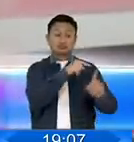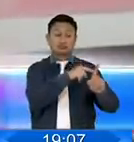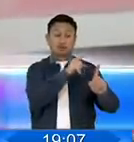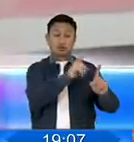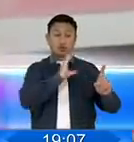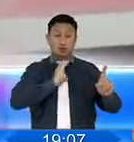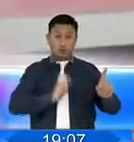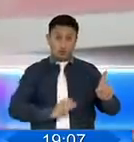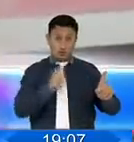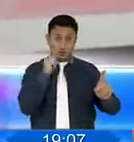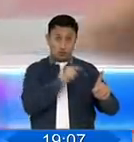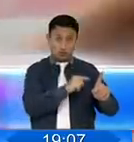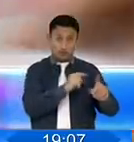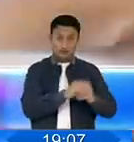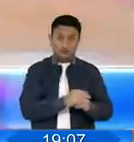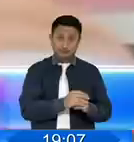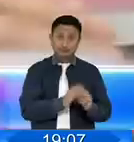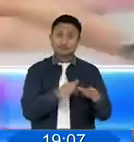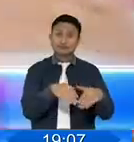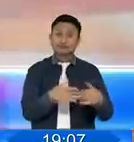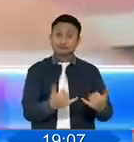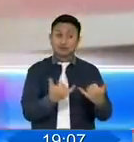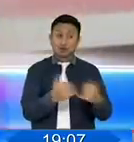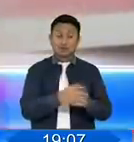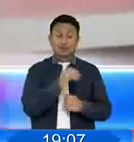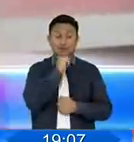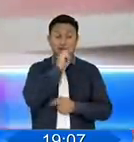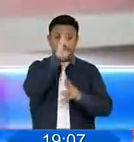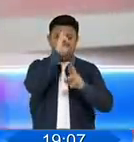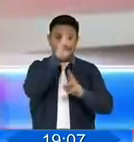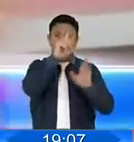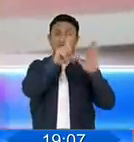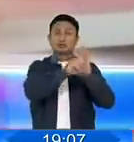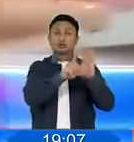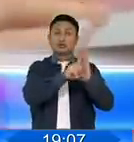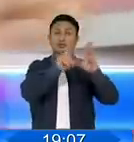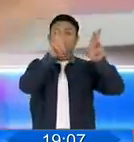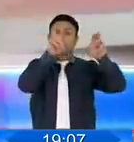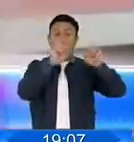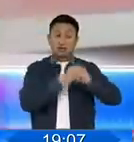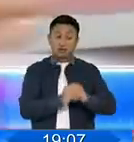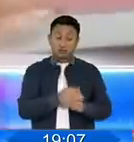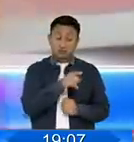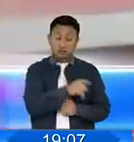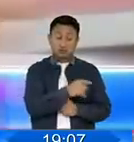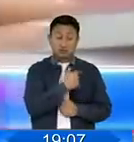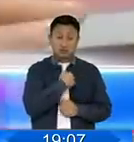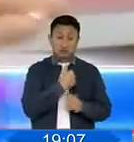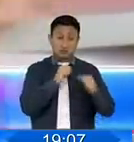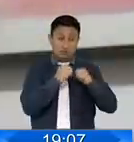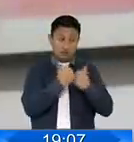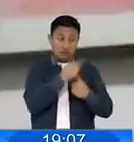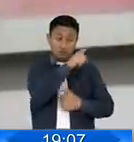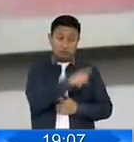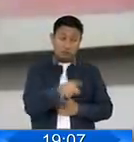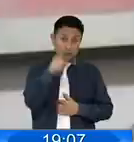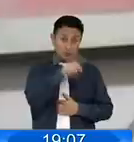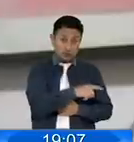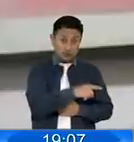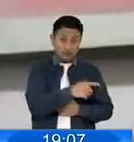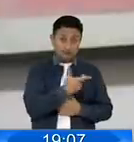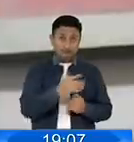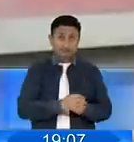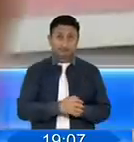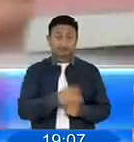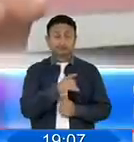a haber transgredido la ley con respecto a las prohibiciones que tenemos los asambleístas. La legisladora se refiere